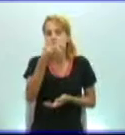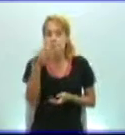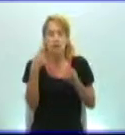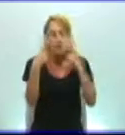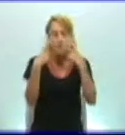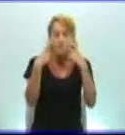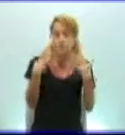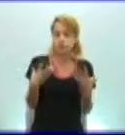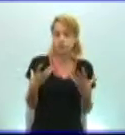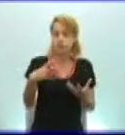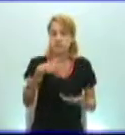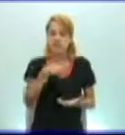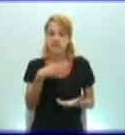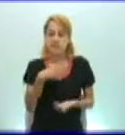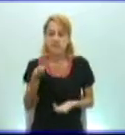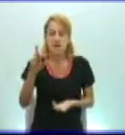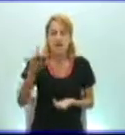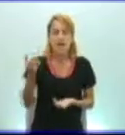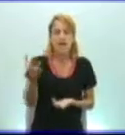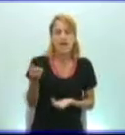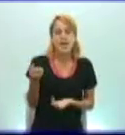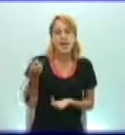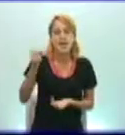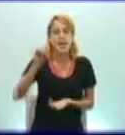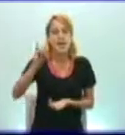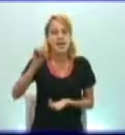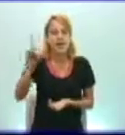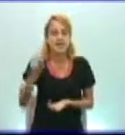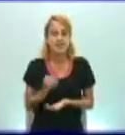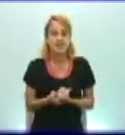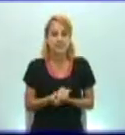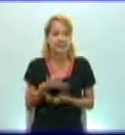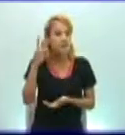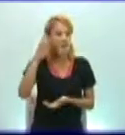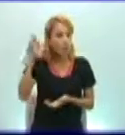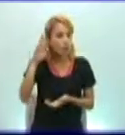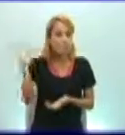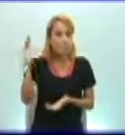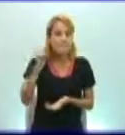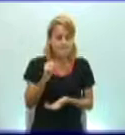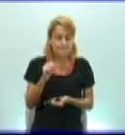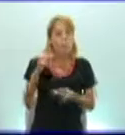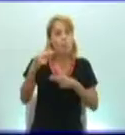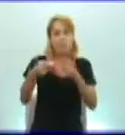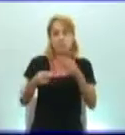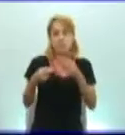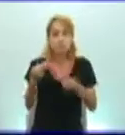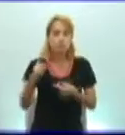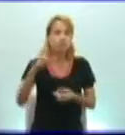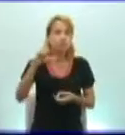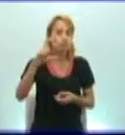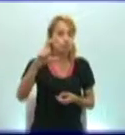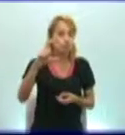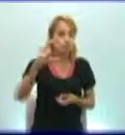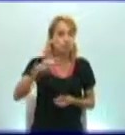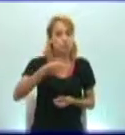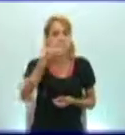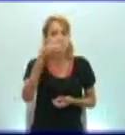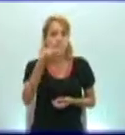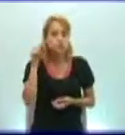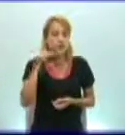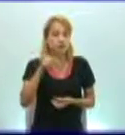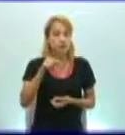que tiene la raíz para la planta. Recuerden que vamos a realizar un texto argumentativo en este